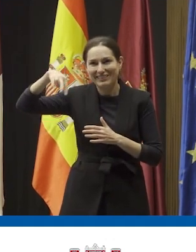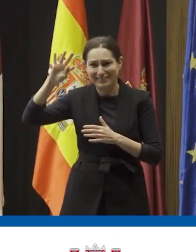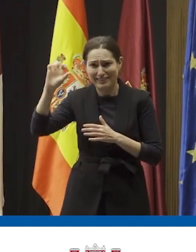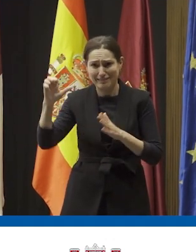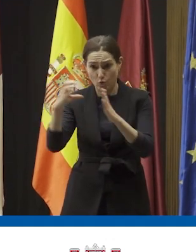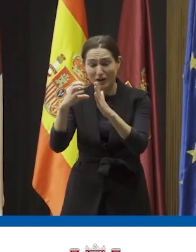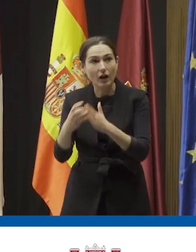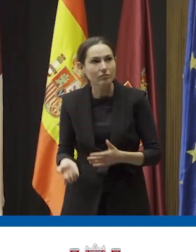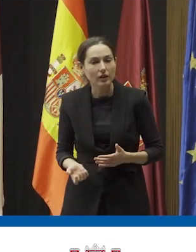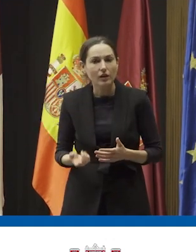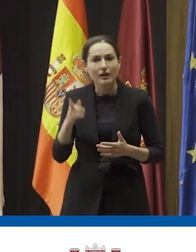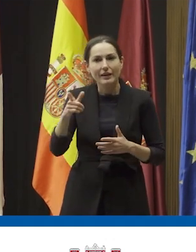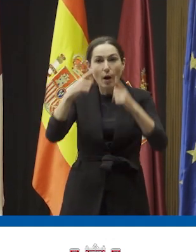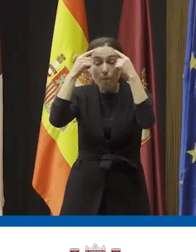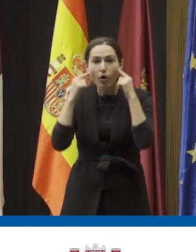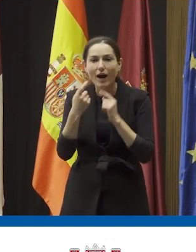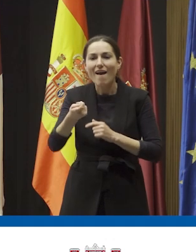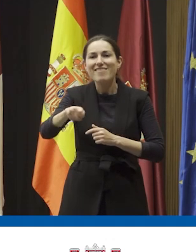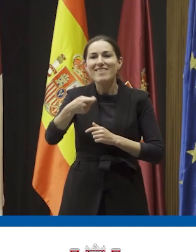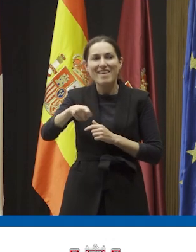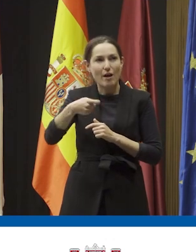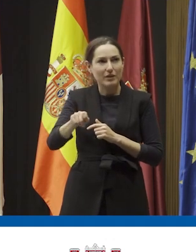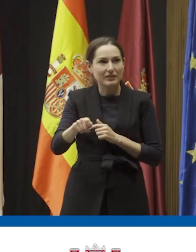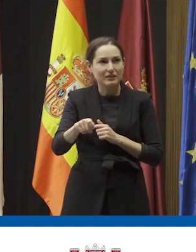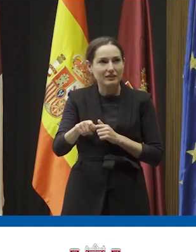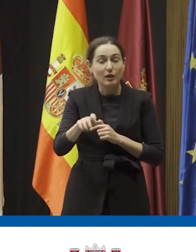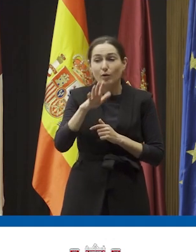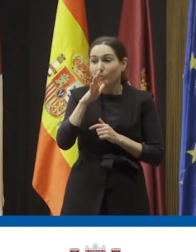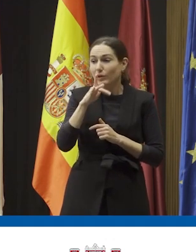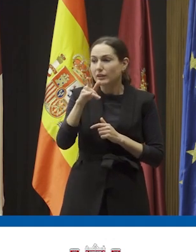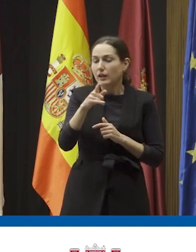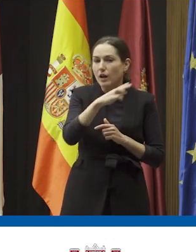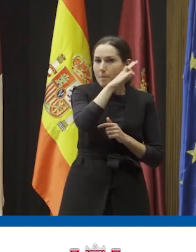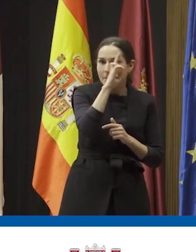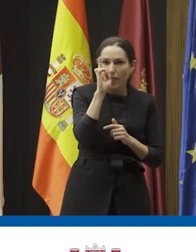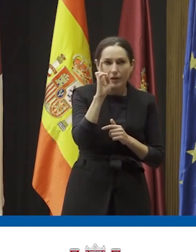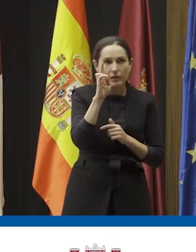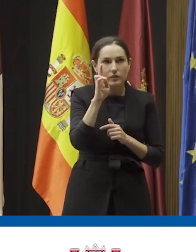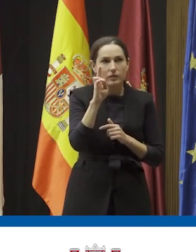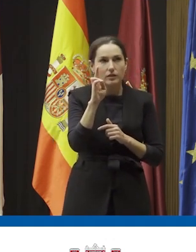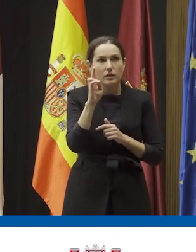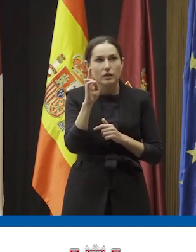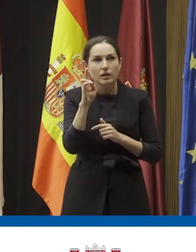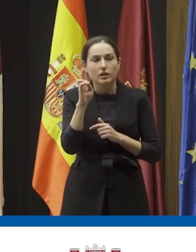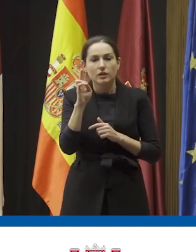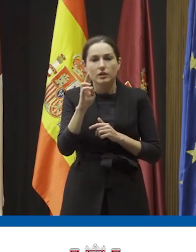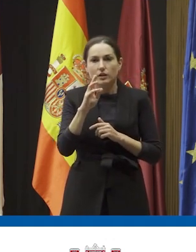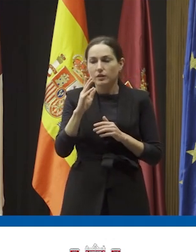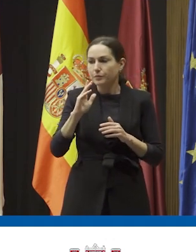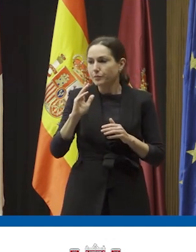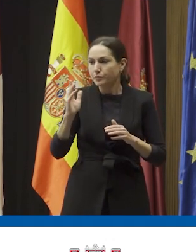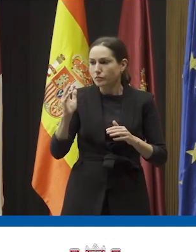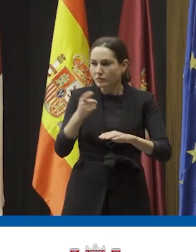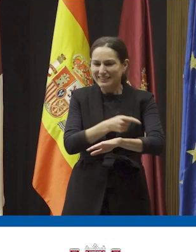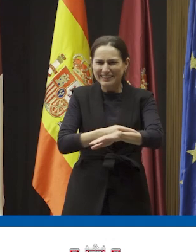monja de las llagas. Una monja que, profesando en Madrid, le aparecieron estigmas similares a los estigmas que